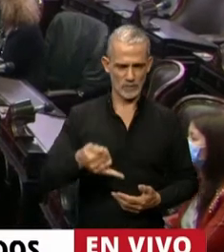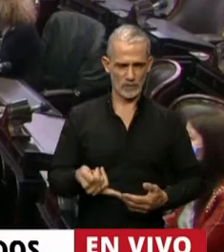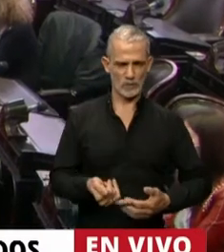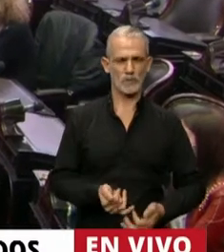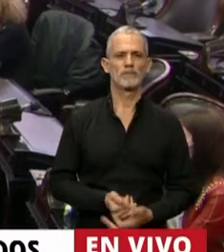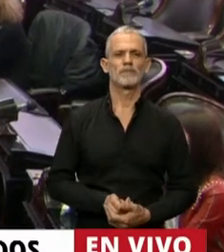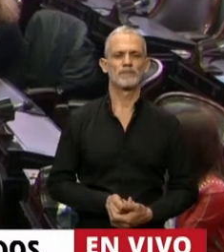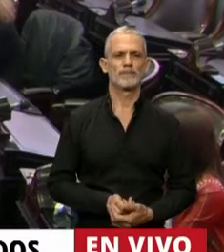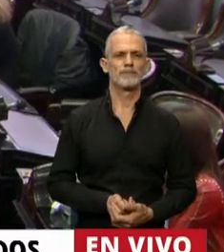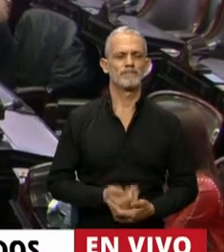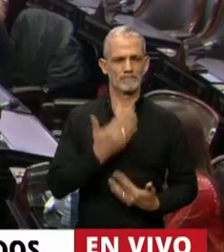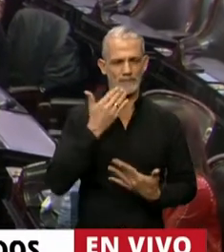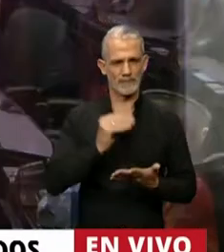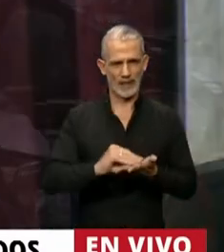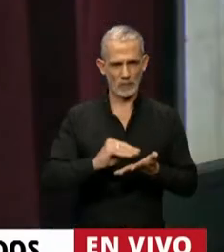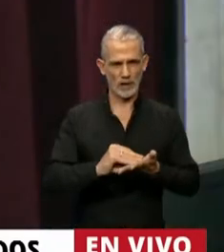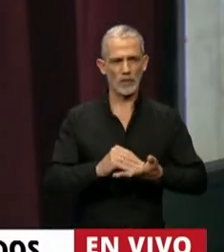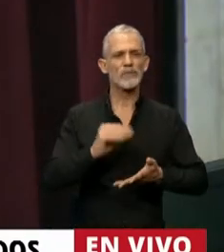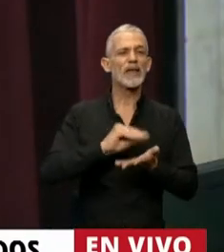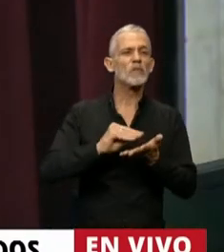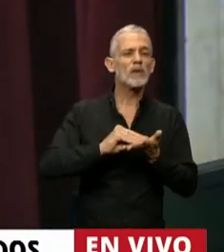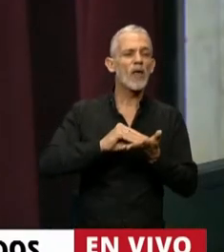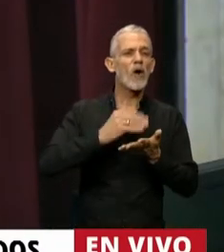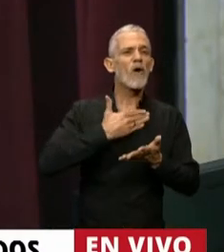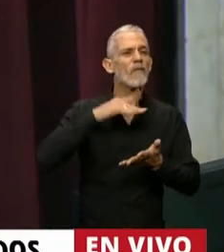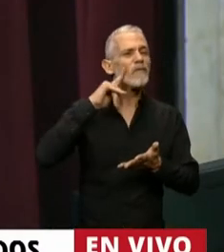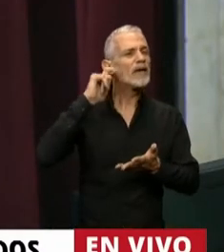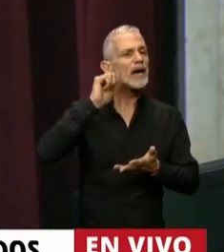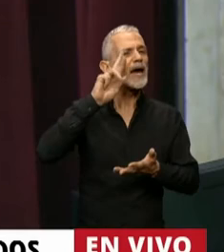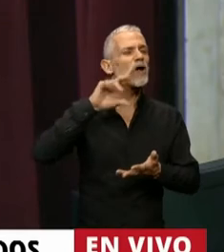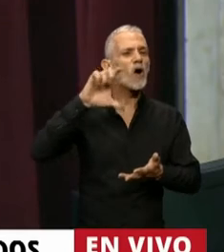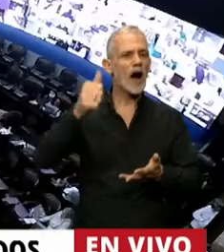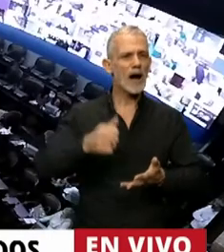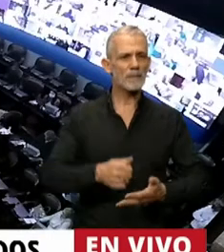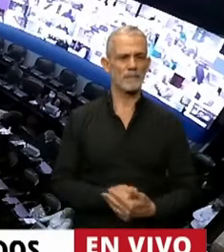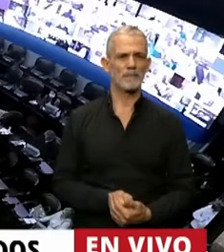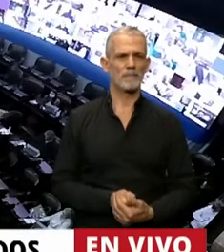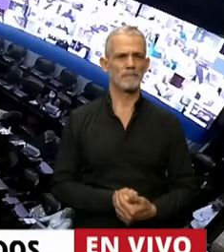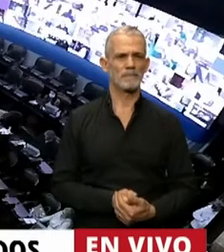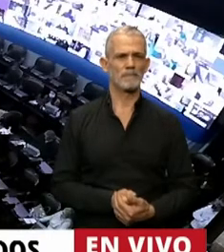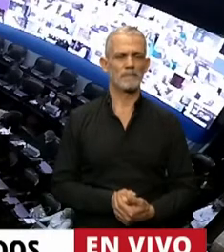Afirmativo, señor presidente. Gracias, diputado. Diputada Alcira Figueroa, el sentido de su voto.